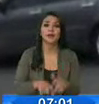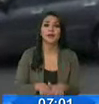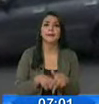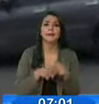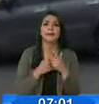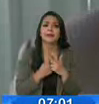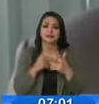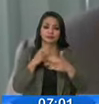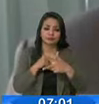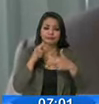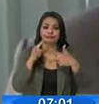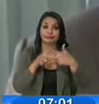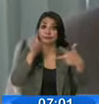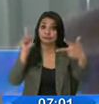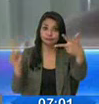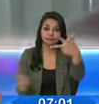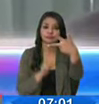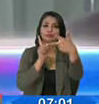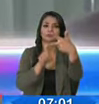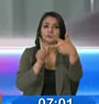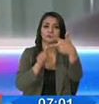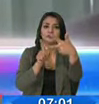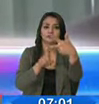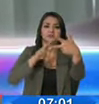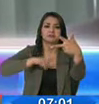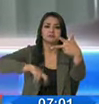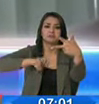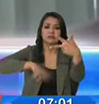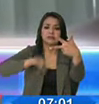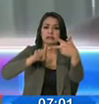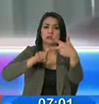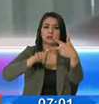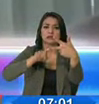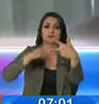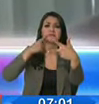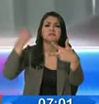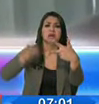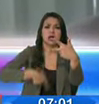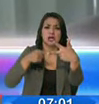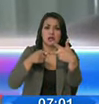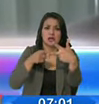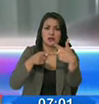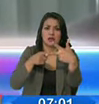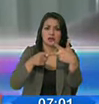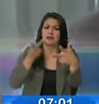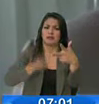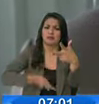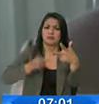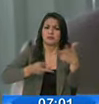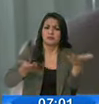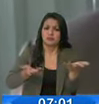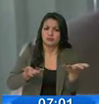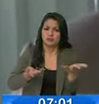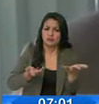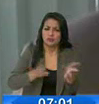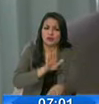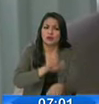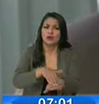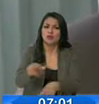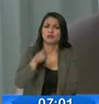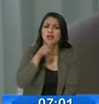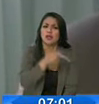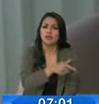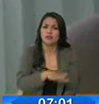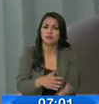tercera investigación, para determinar cuál fue el causante de la